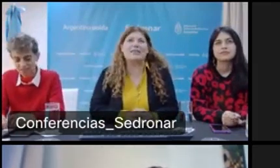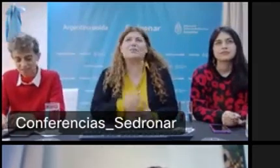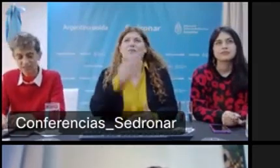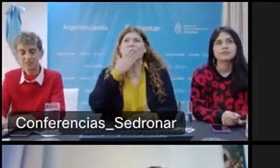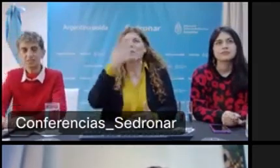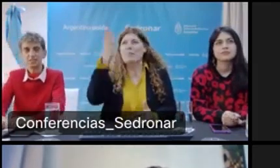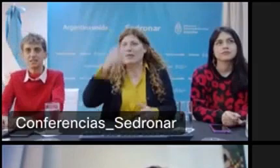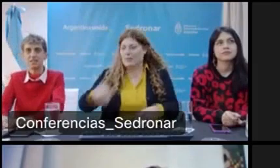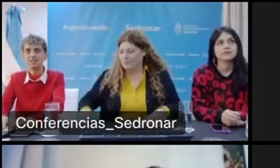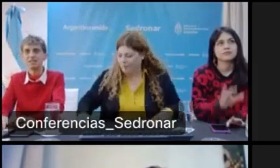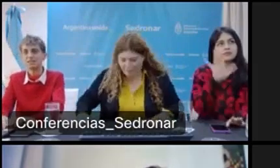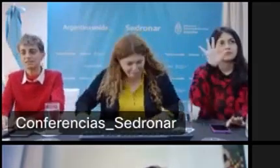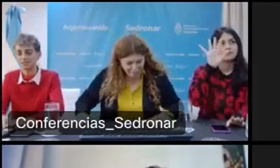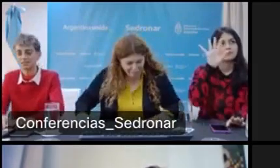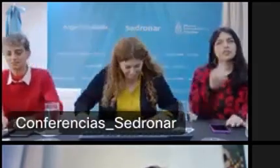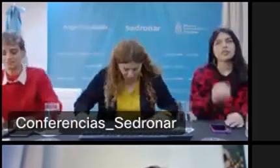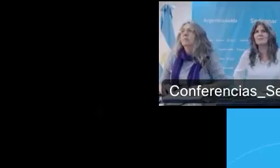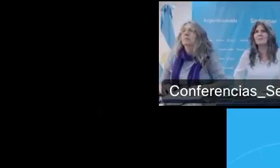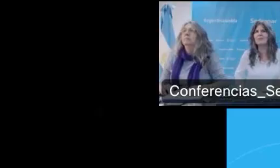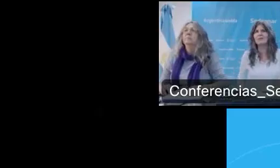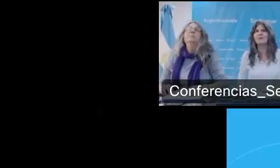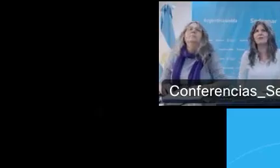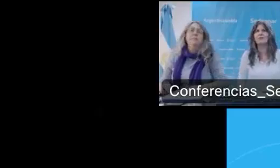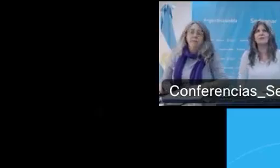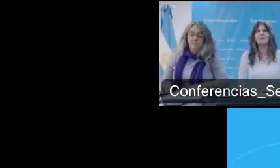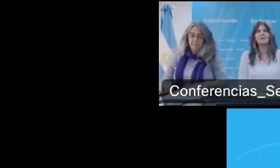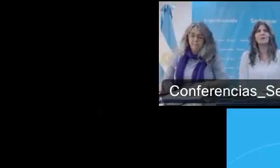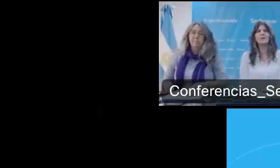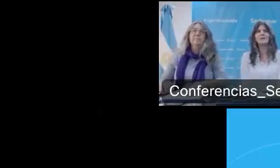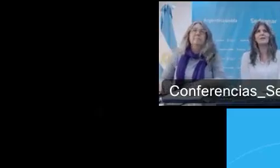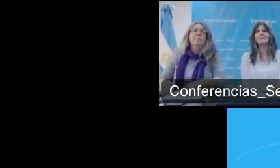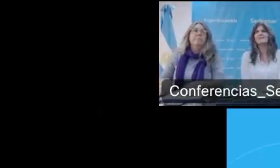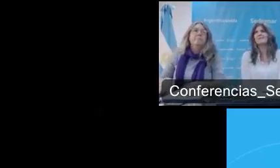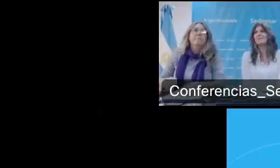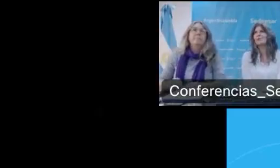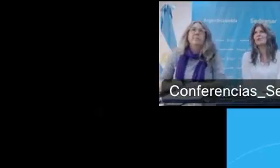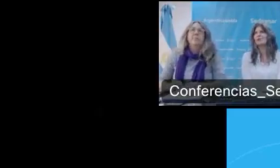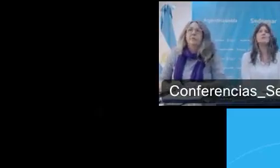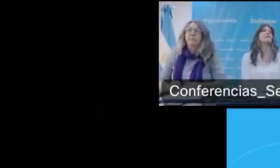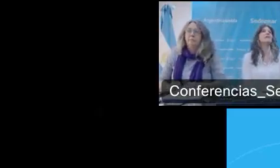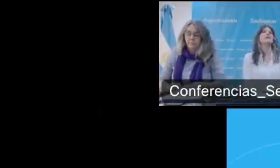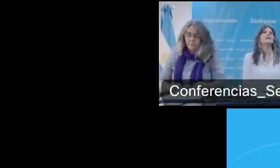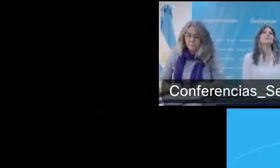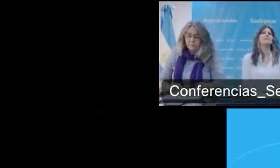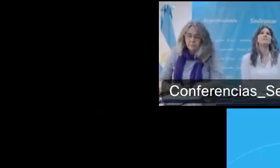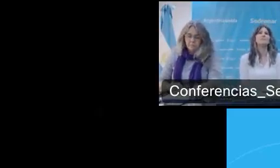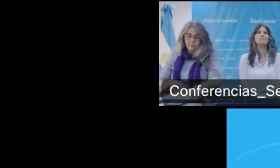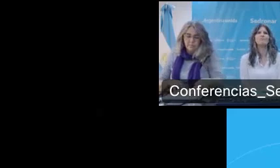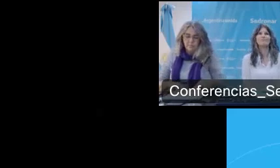de capacitación. Besos. Gracias. Bueno, bien. Contarles un poco